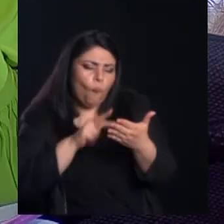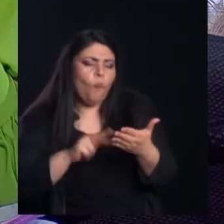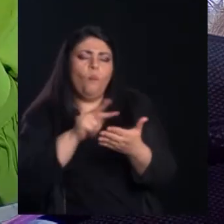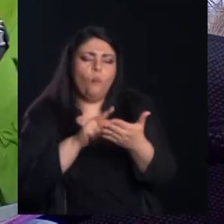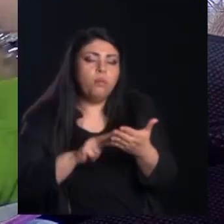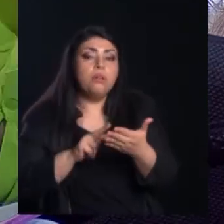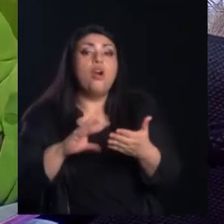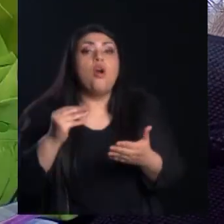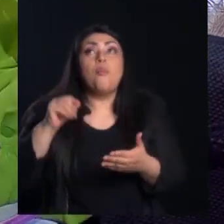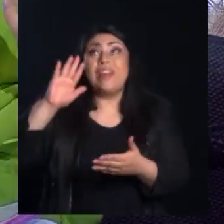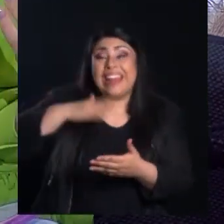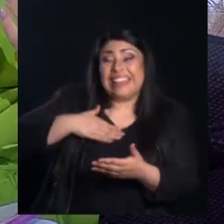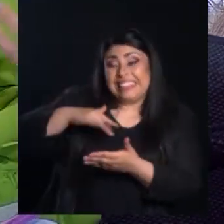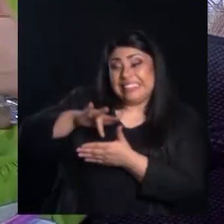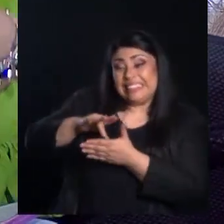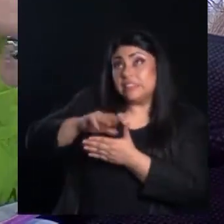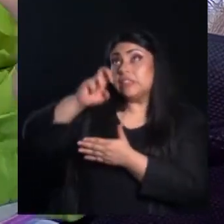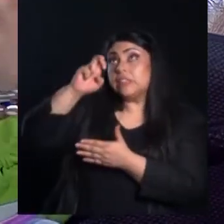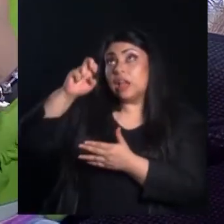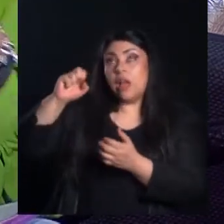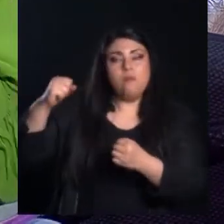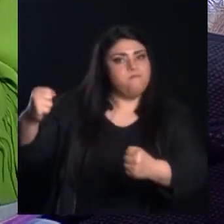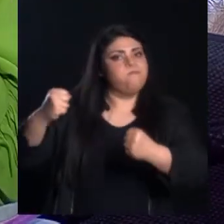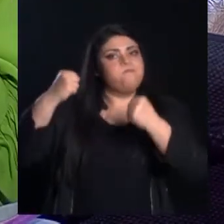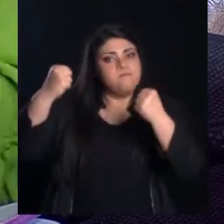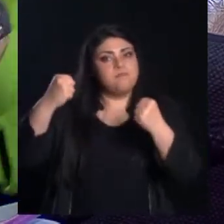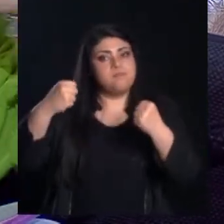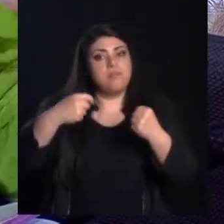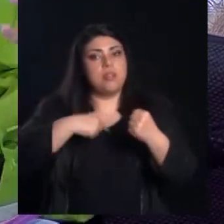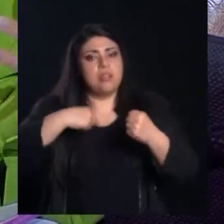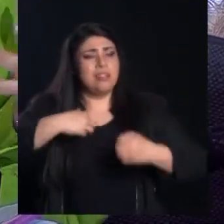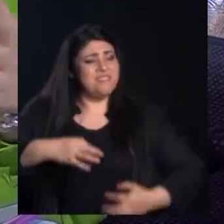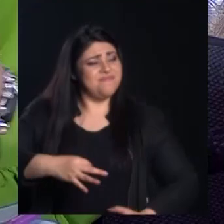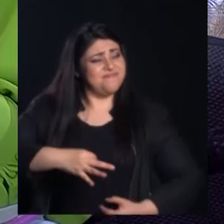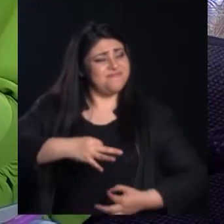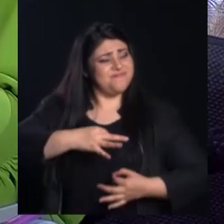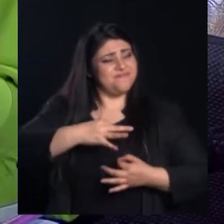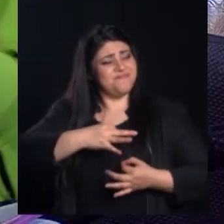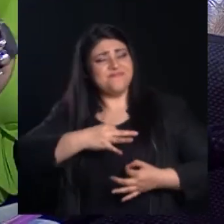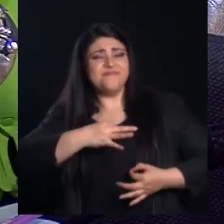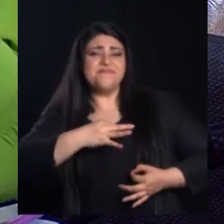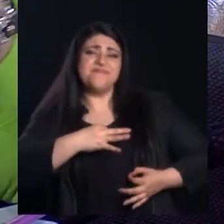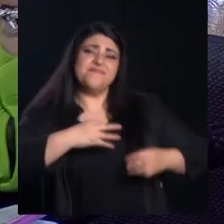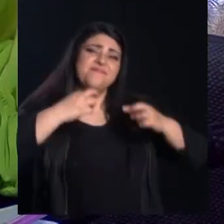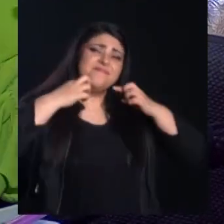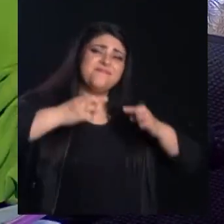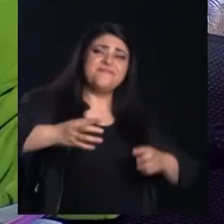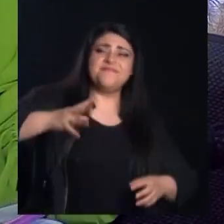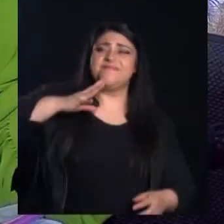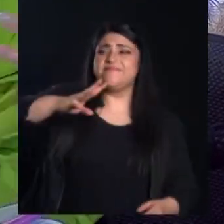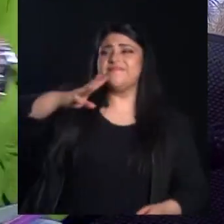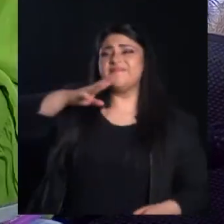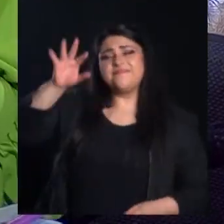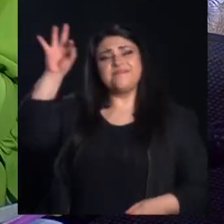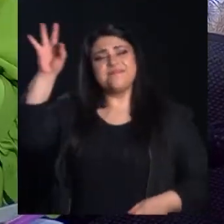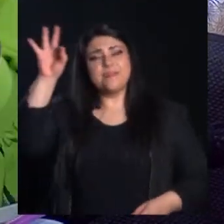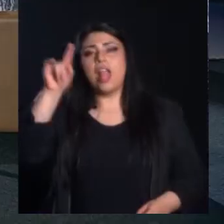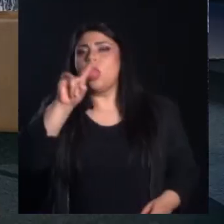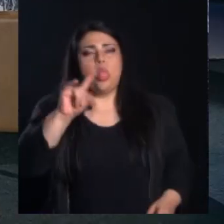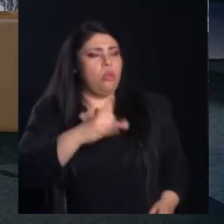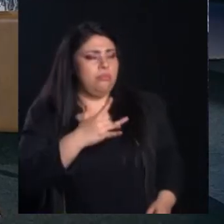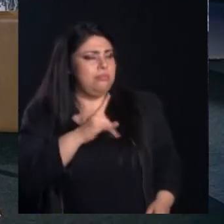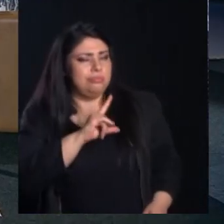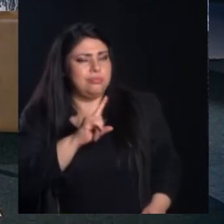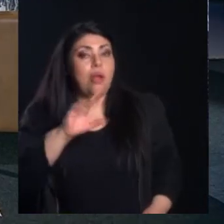mi debilidad él se hace fuerte yo no me creo la experta en hablar en público la mayor predicador a pero es